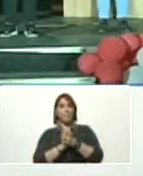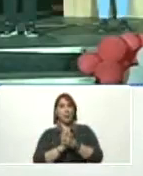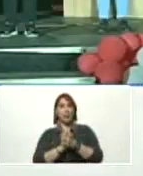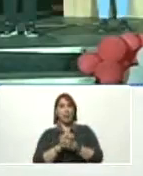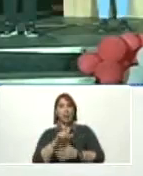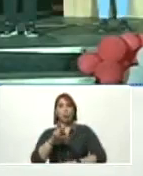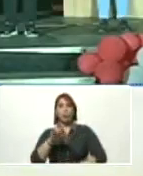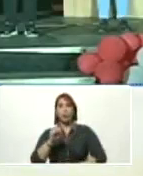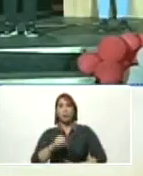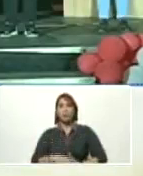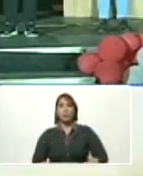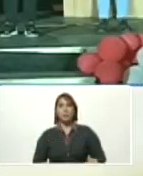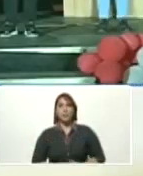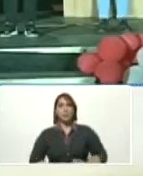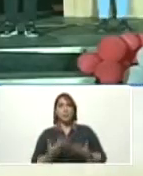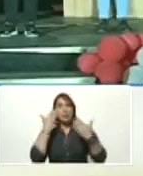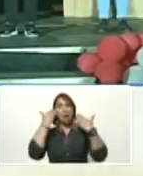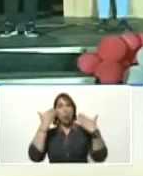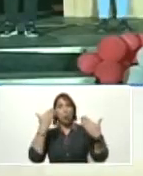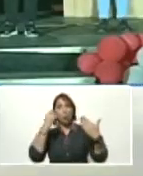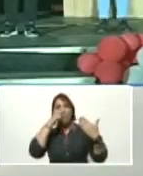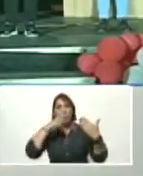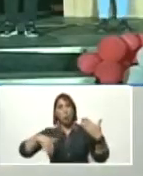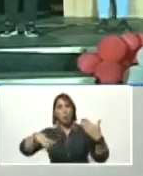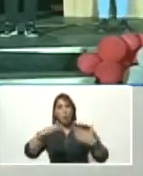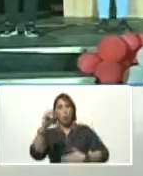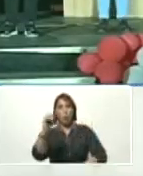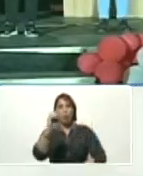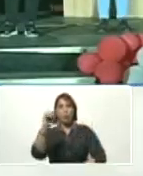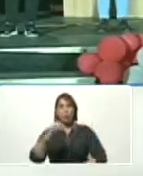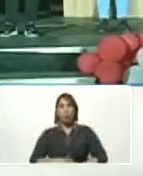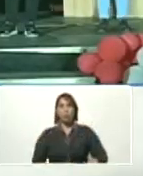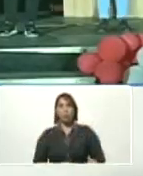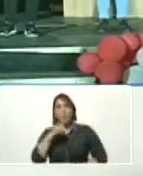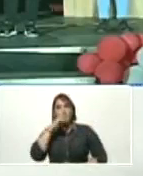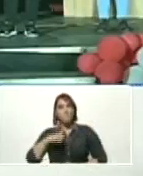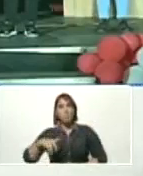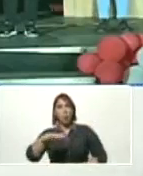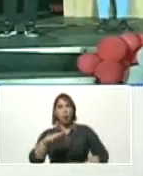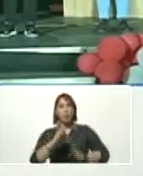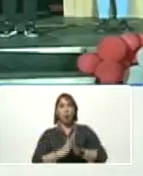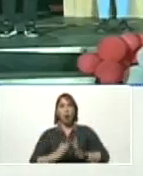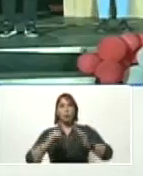José, dale saludo al pueblo de Oriente, al pueblo de Anzuategui.